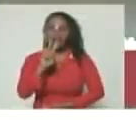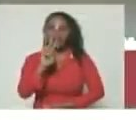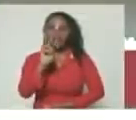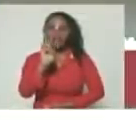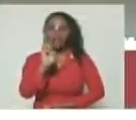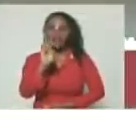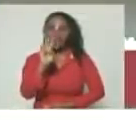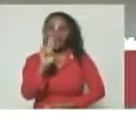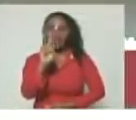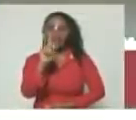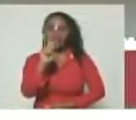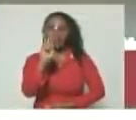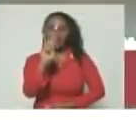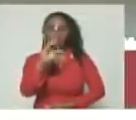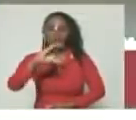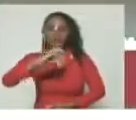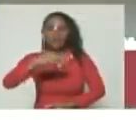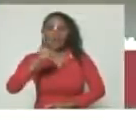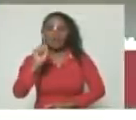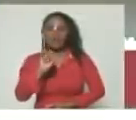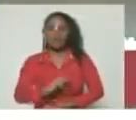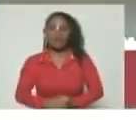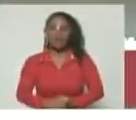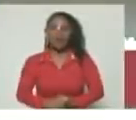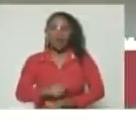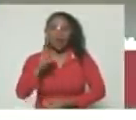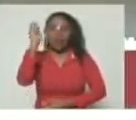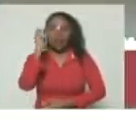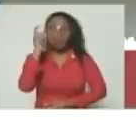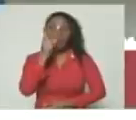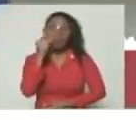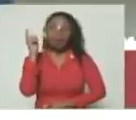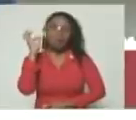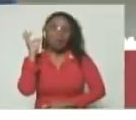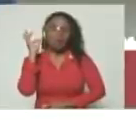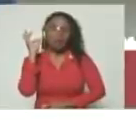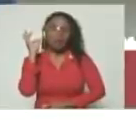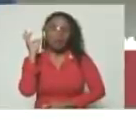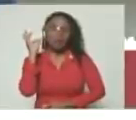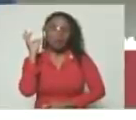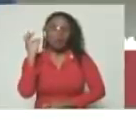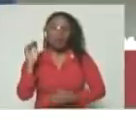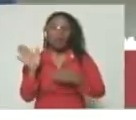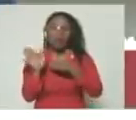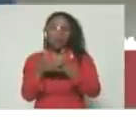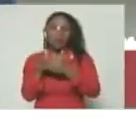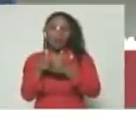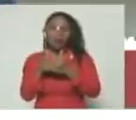A la diputada Busi Galeano, Rudy Puerta,